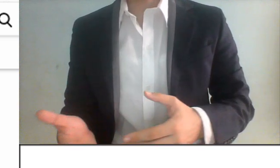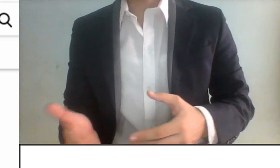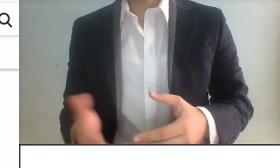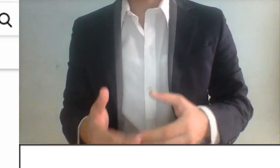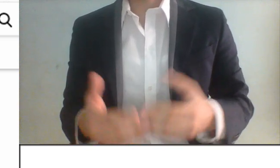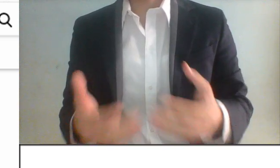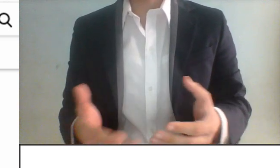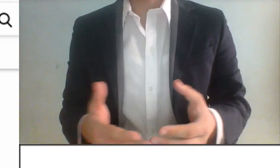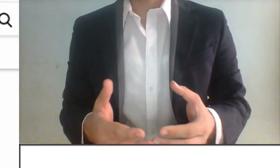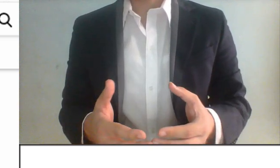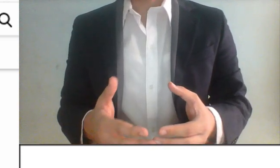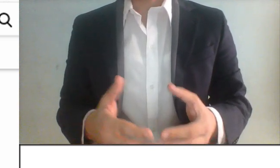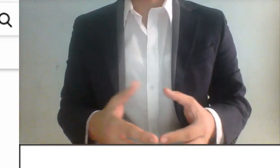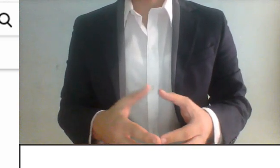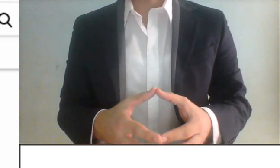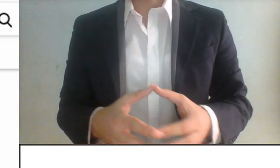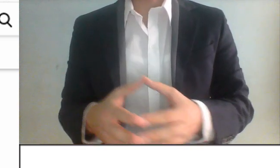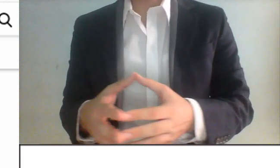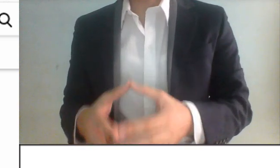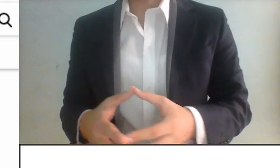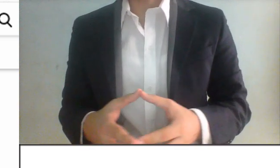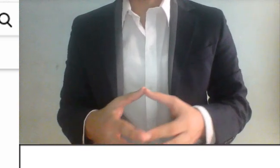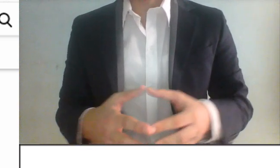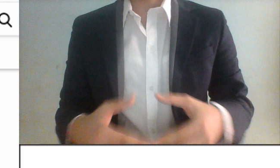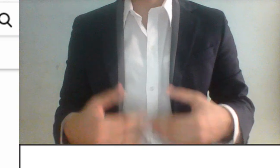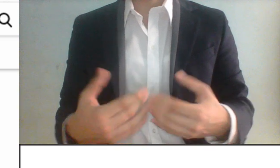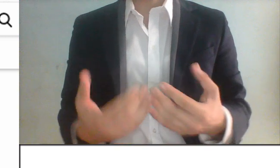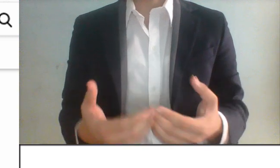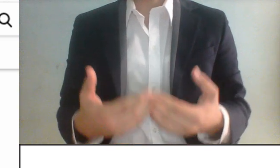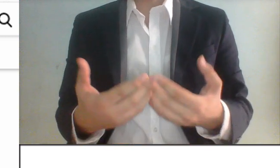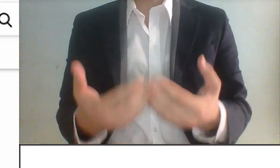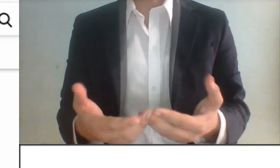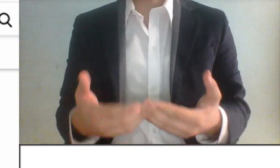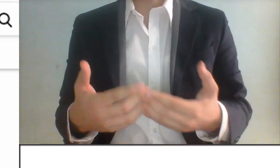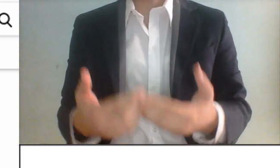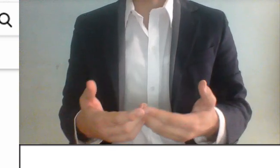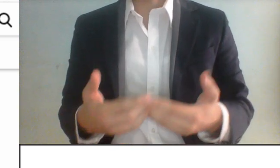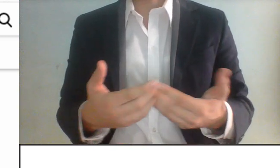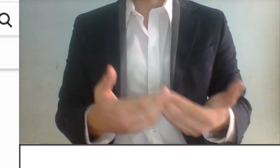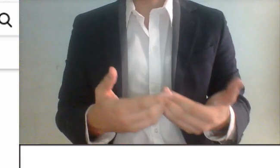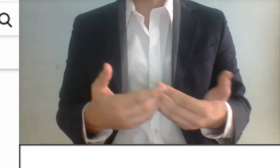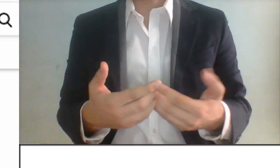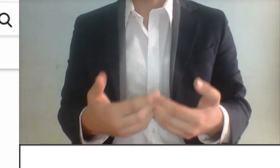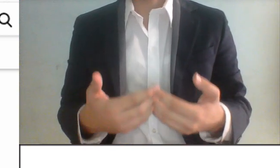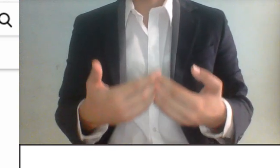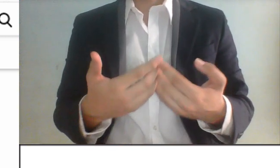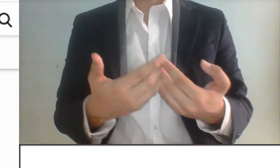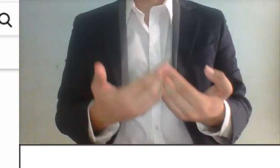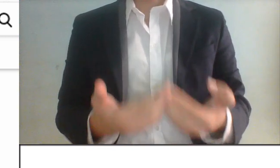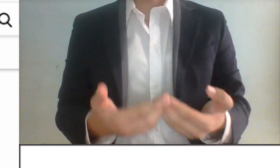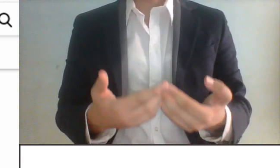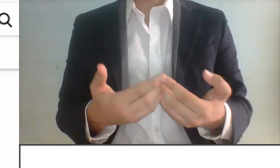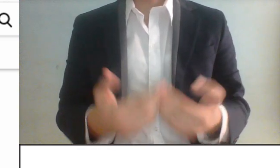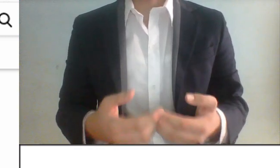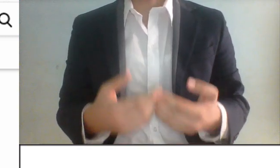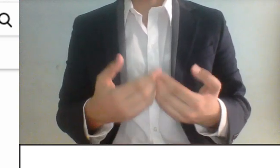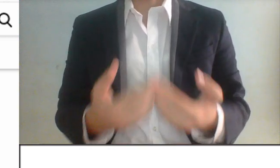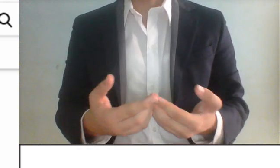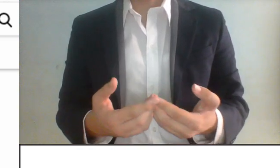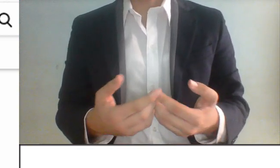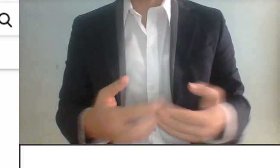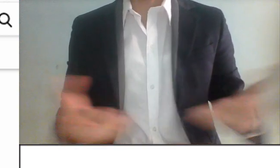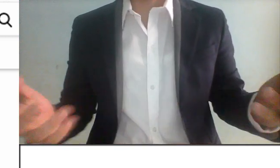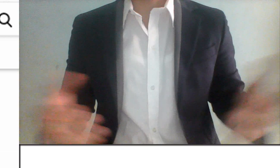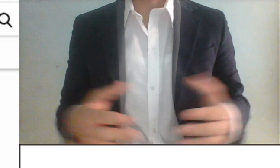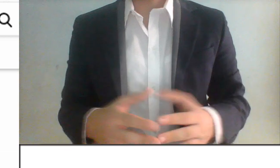personajes lo que buscan no es quedarse en casa les repito es retirarse en el país con esta cantidad de dinero que se terminaron